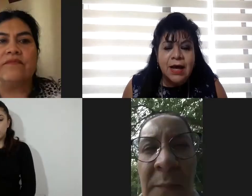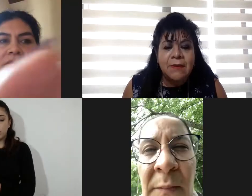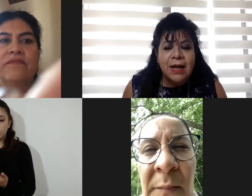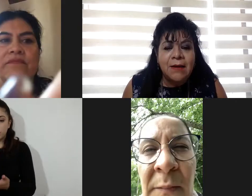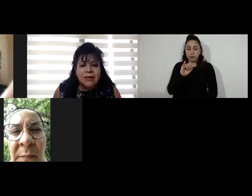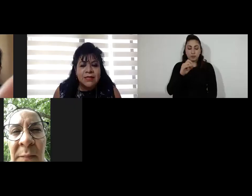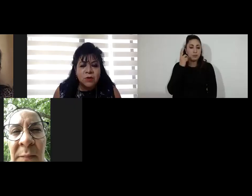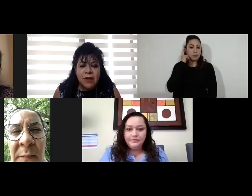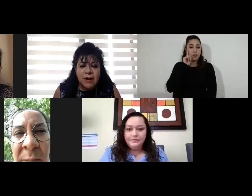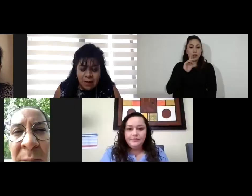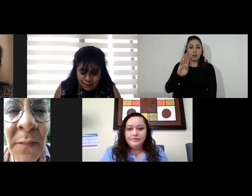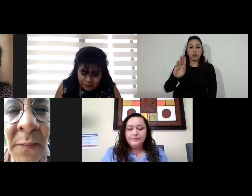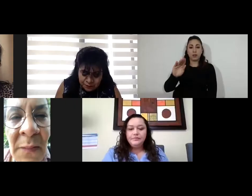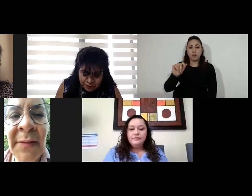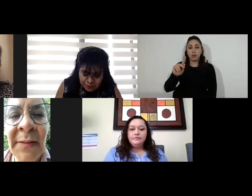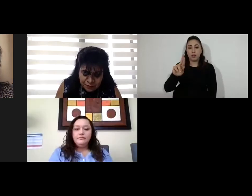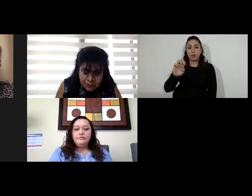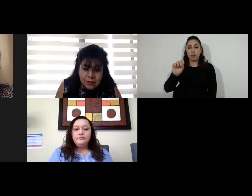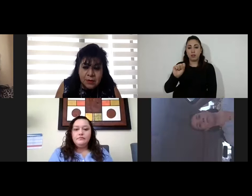Valentina Valle Abatres Guadarrama.